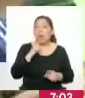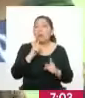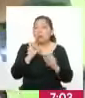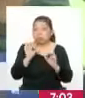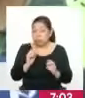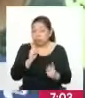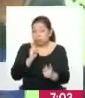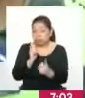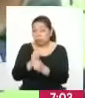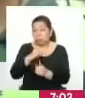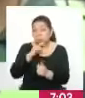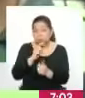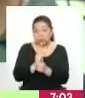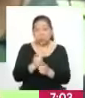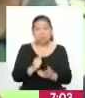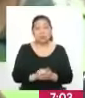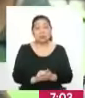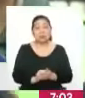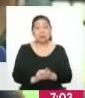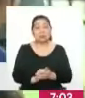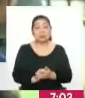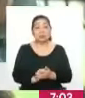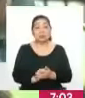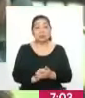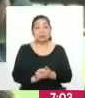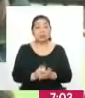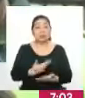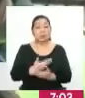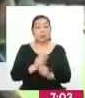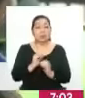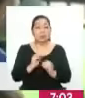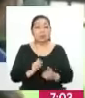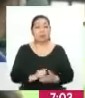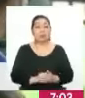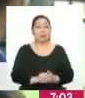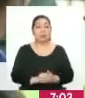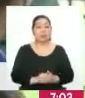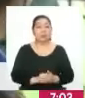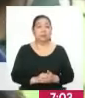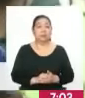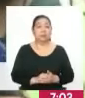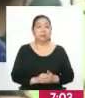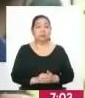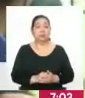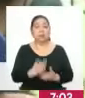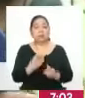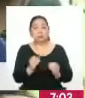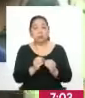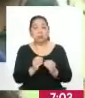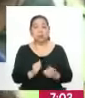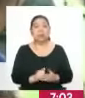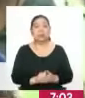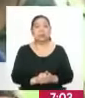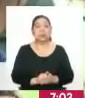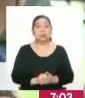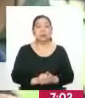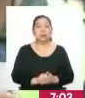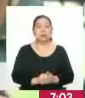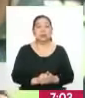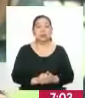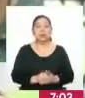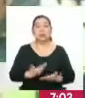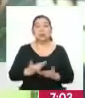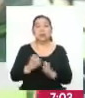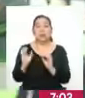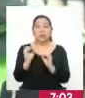certificado. Para ver todo claro, Gabriela apareció sin Martina, general, sin la bebé. Sin la bebé está, sí. Okay. Bueno, no sé si será bebé o... Bebé, es niña. Sí, es niña. Bueno,